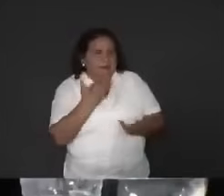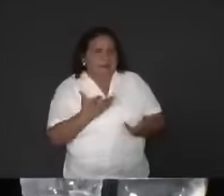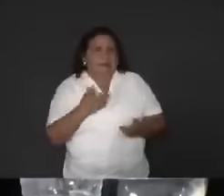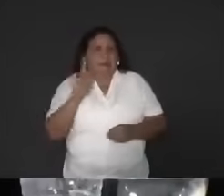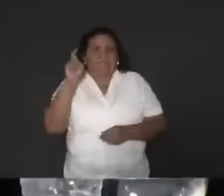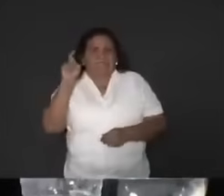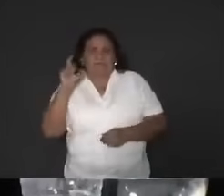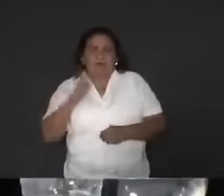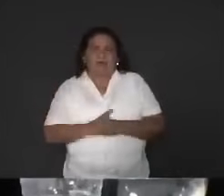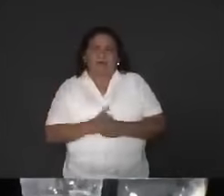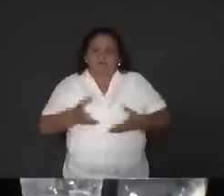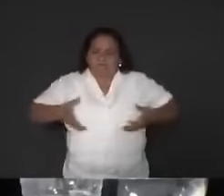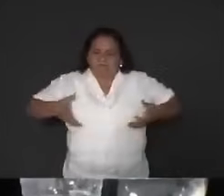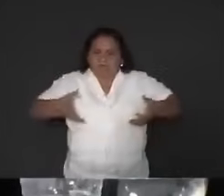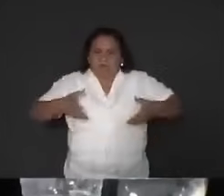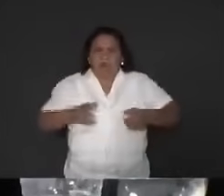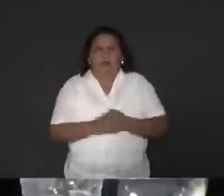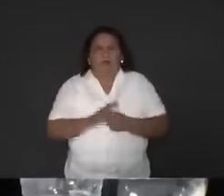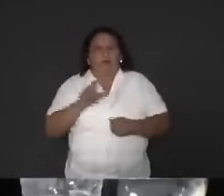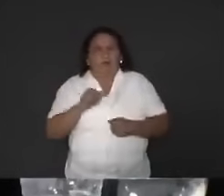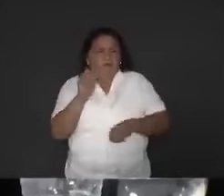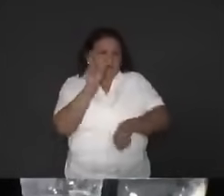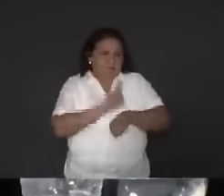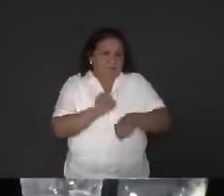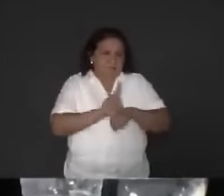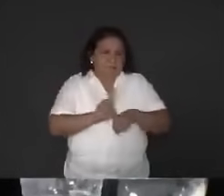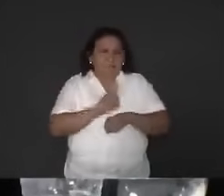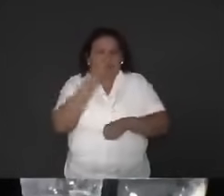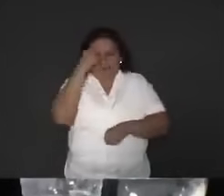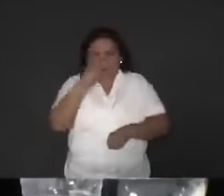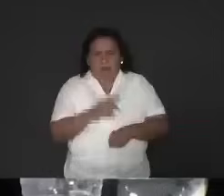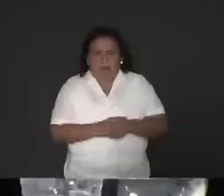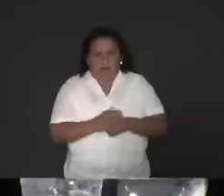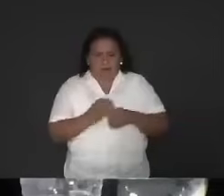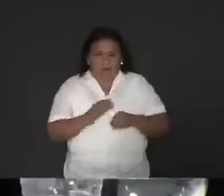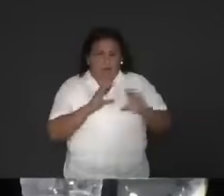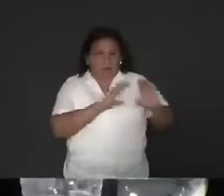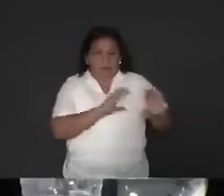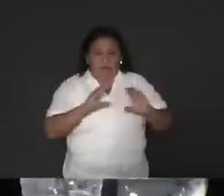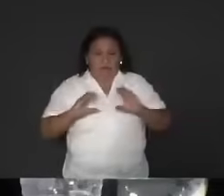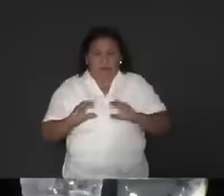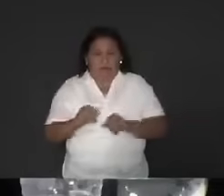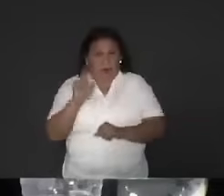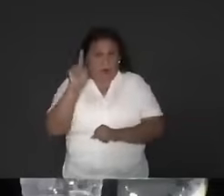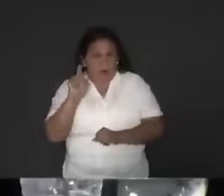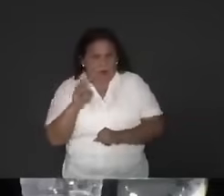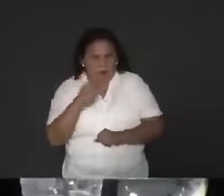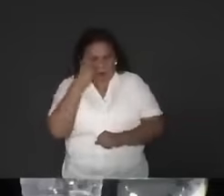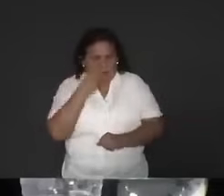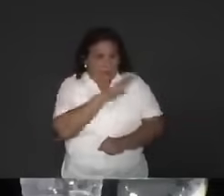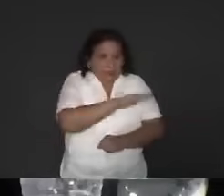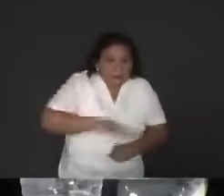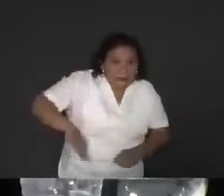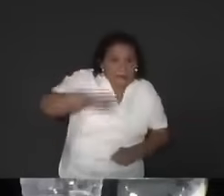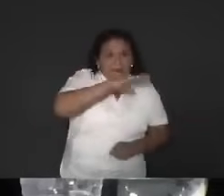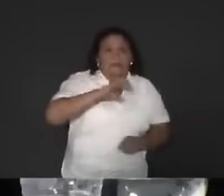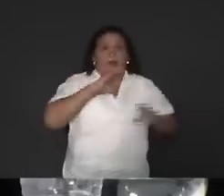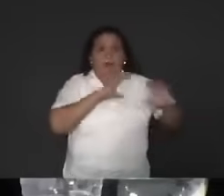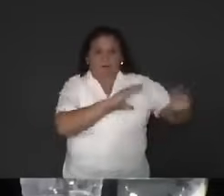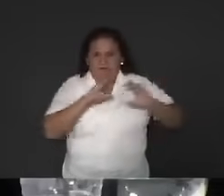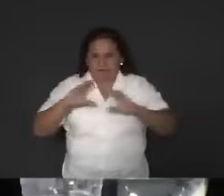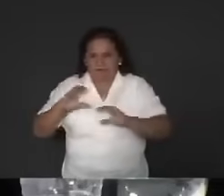agua. Proponemos campañas permanentes de concientización del cuidado del agua dirigido a toda la población.